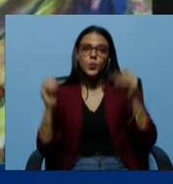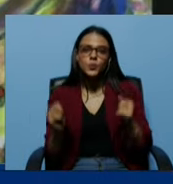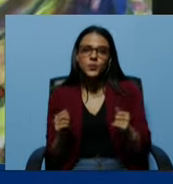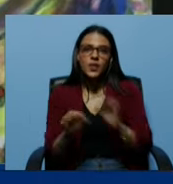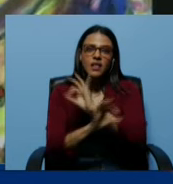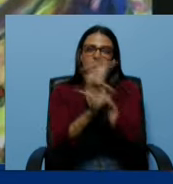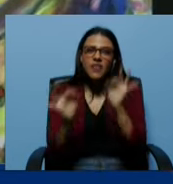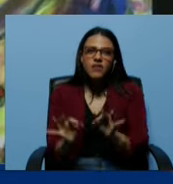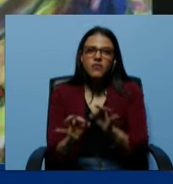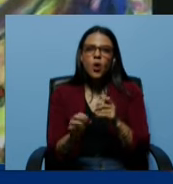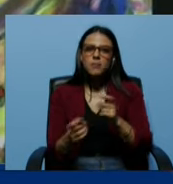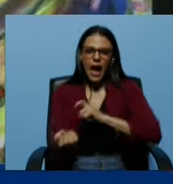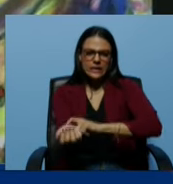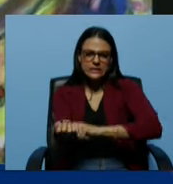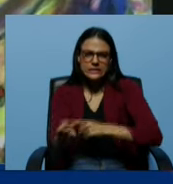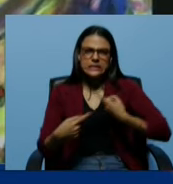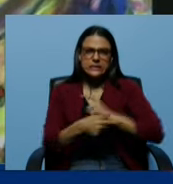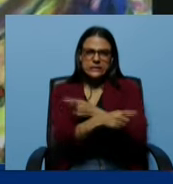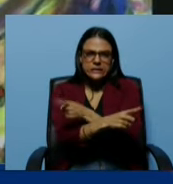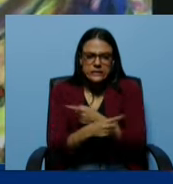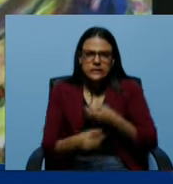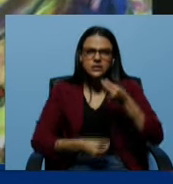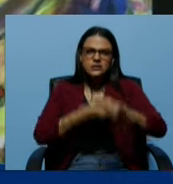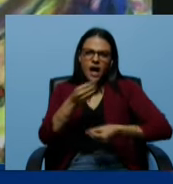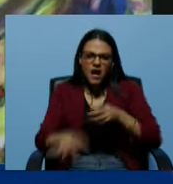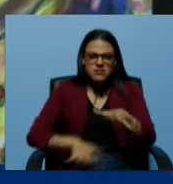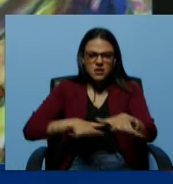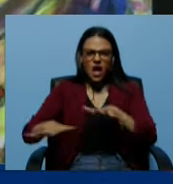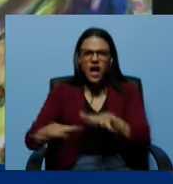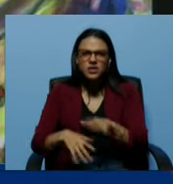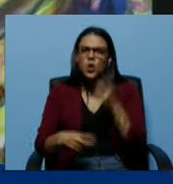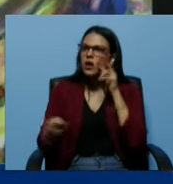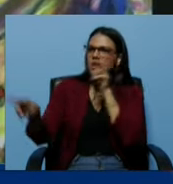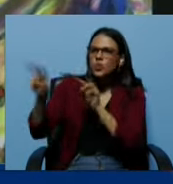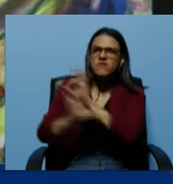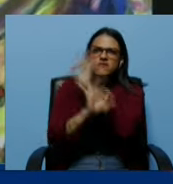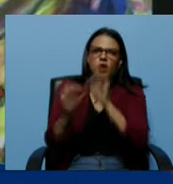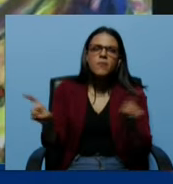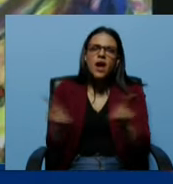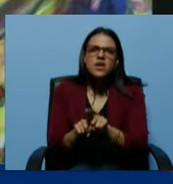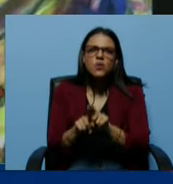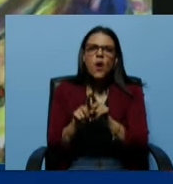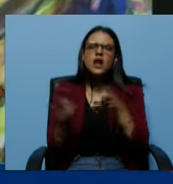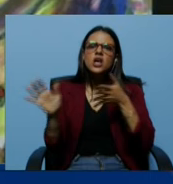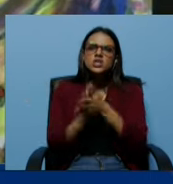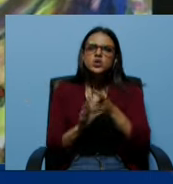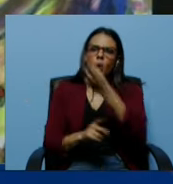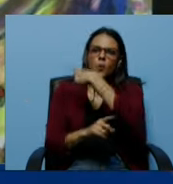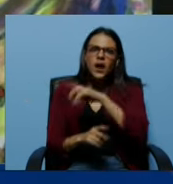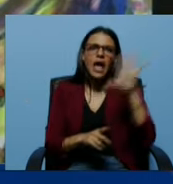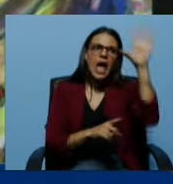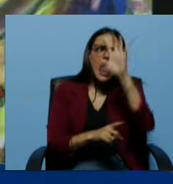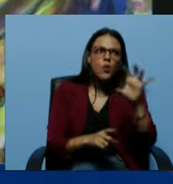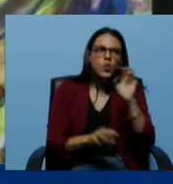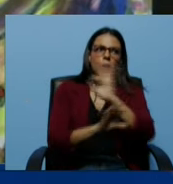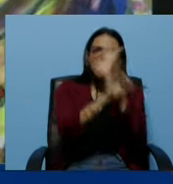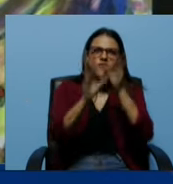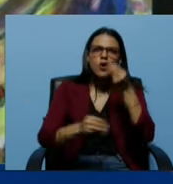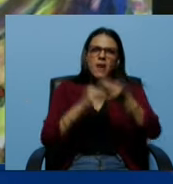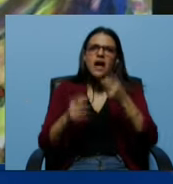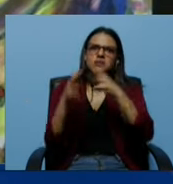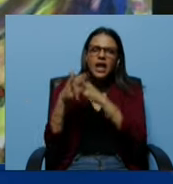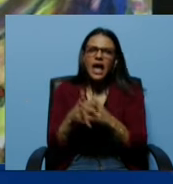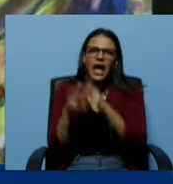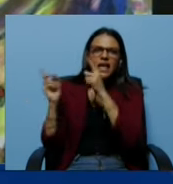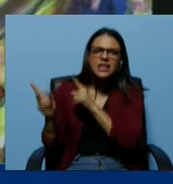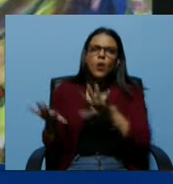manera intemperante, se parece mucho a la reacción de las naciones imperialistas de Europa y de Estados Unidos